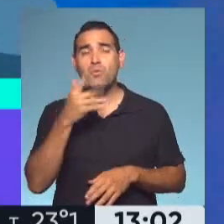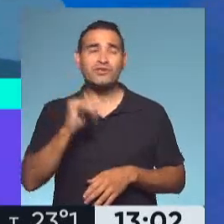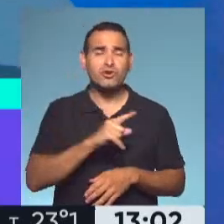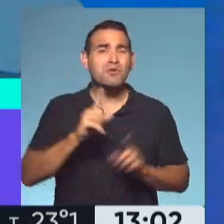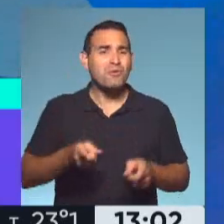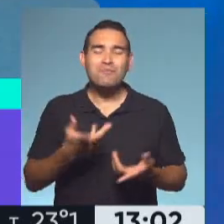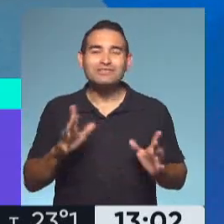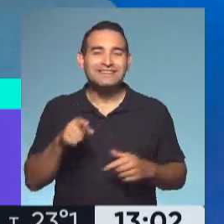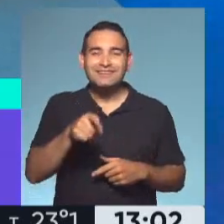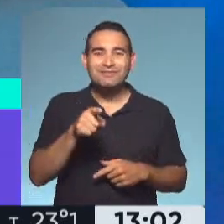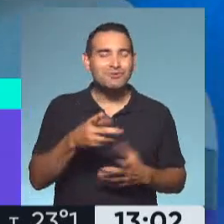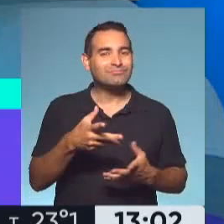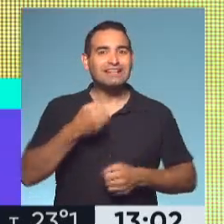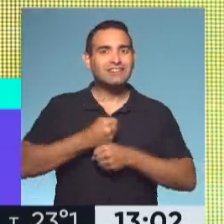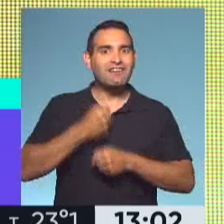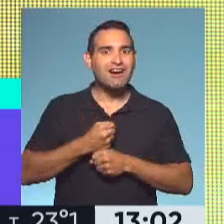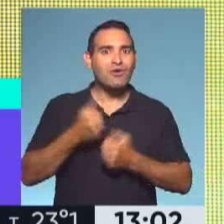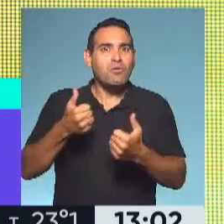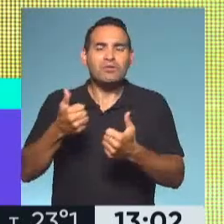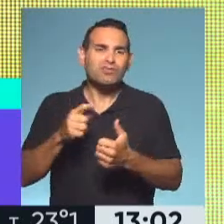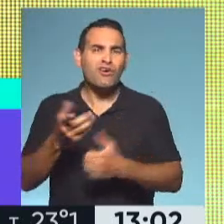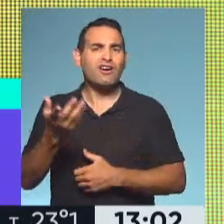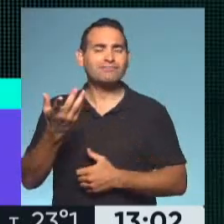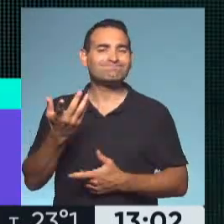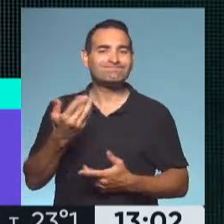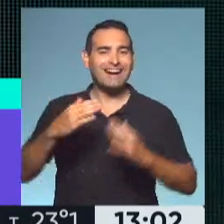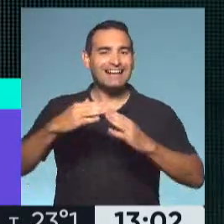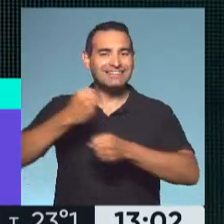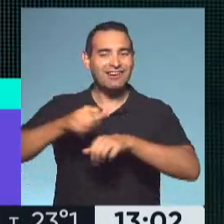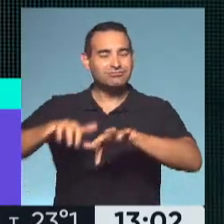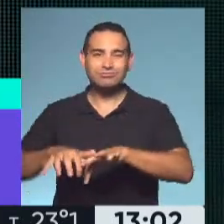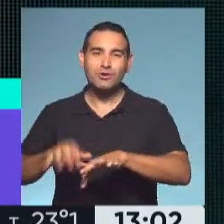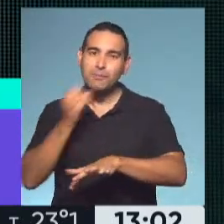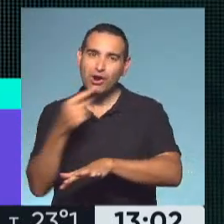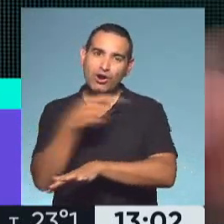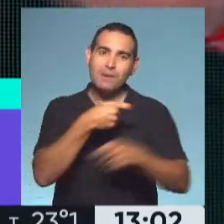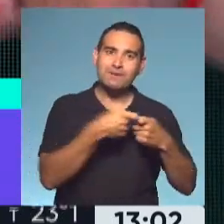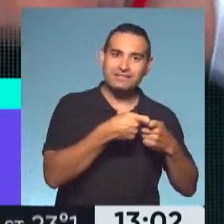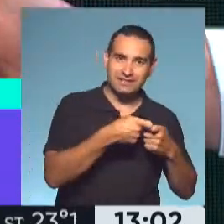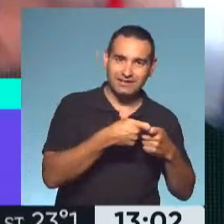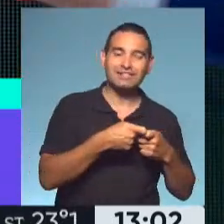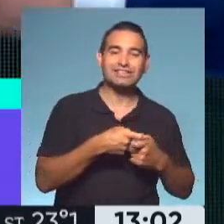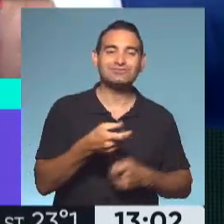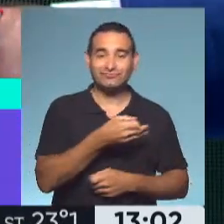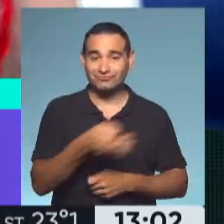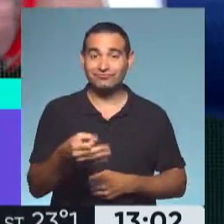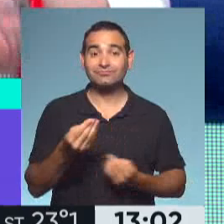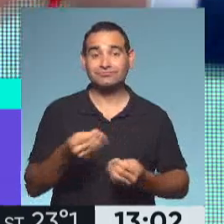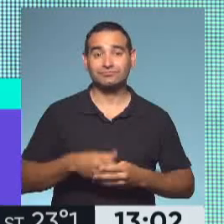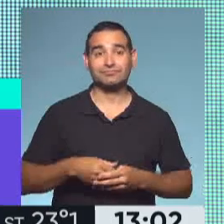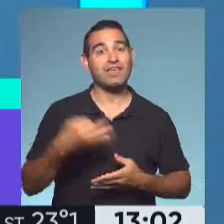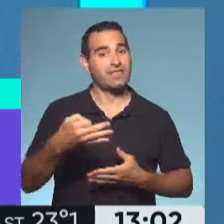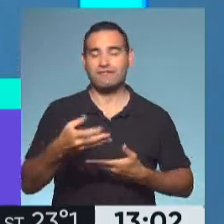que tal vez no rindas como vos querés o no rindas a través del teletrabajo como la empresa quiere que rindas. Exactamente, y ahí rige la reversibilidad.